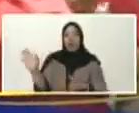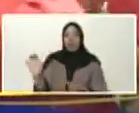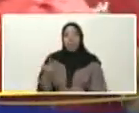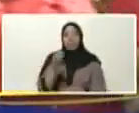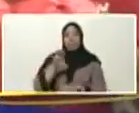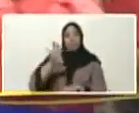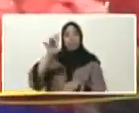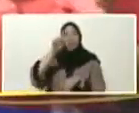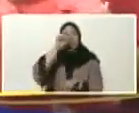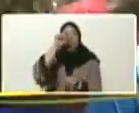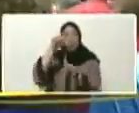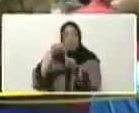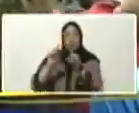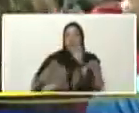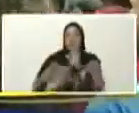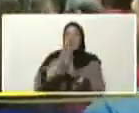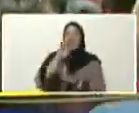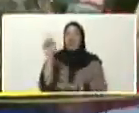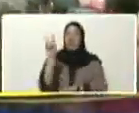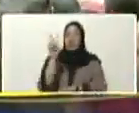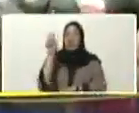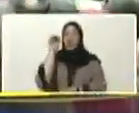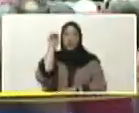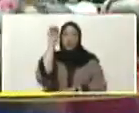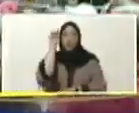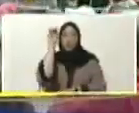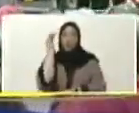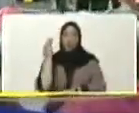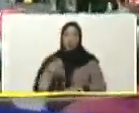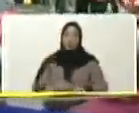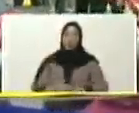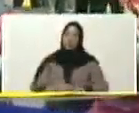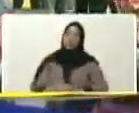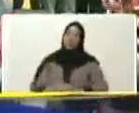la patria potencia, por la patria del futuro.